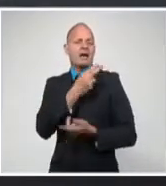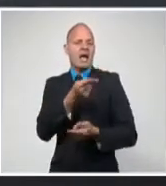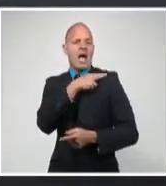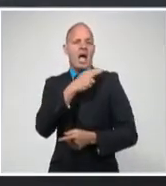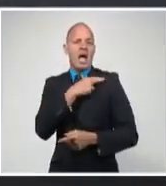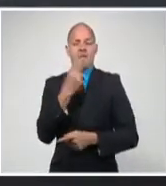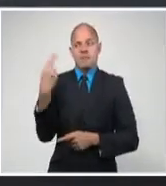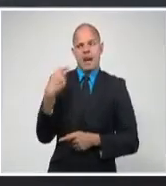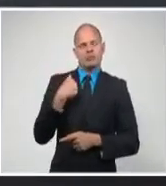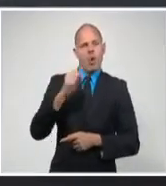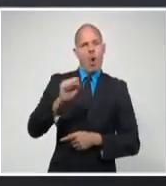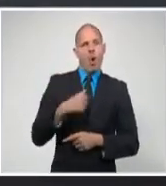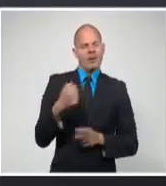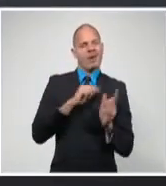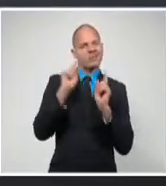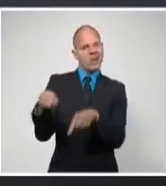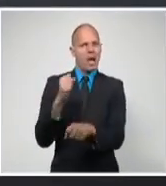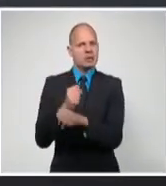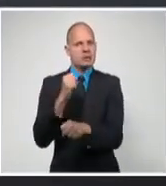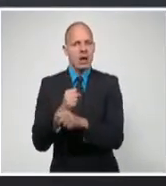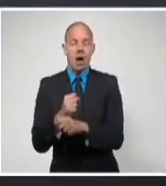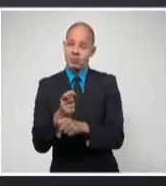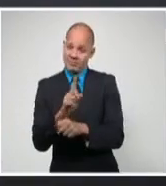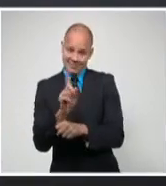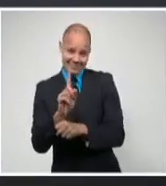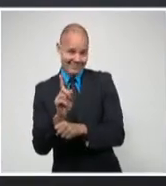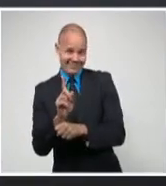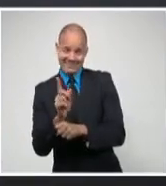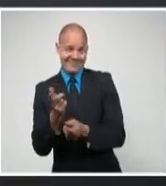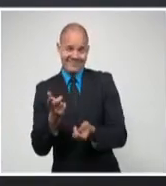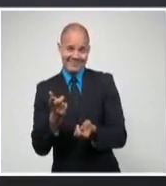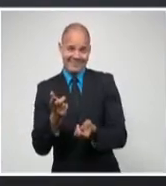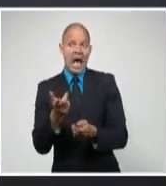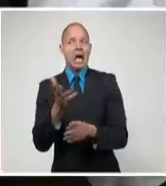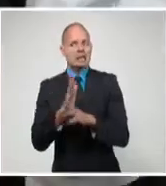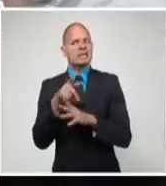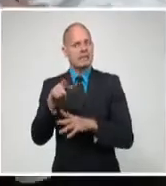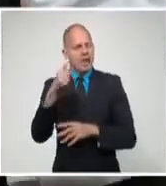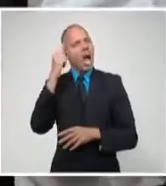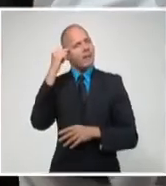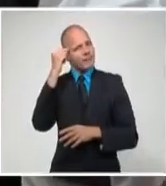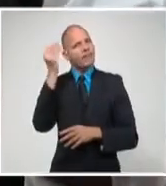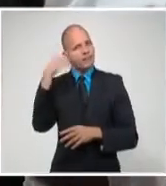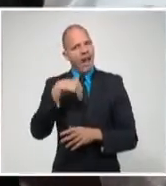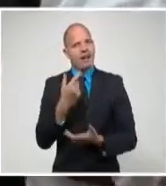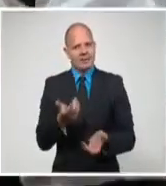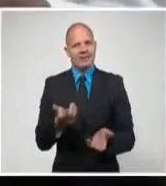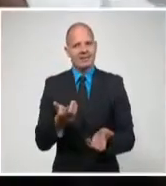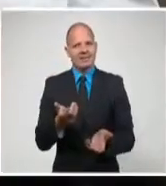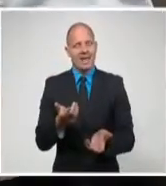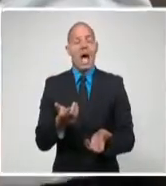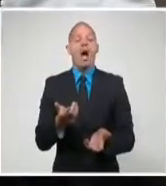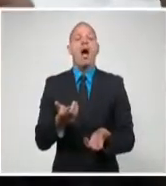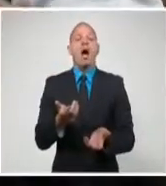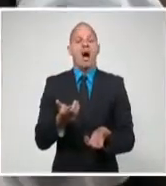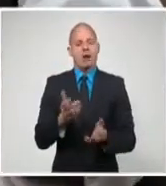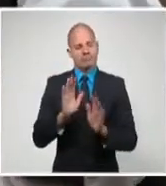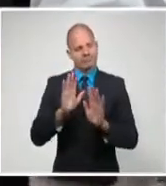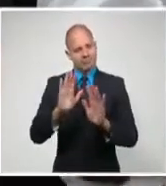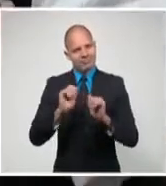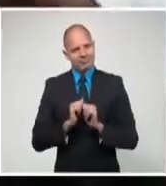realiza en la tradicional jornada de 8 horas. Entonces, estamos hablando de aspectos de orden sociocultural y